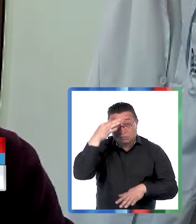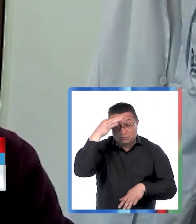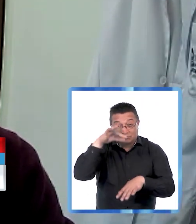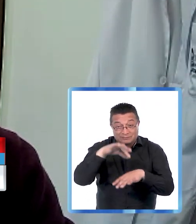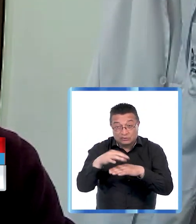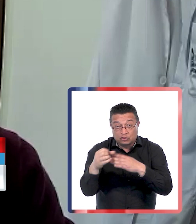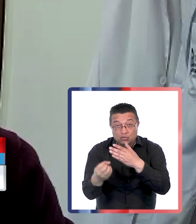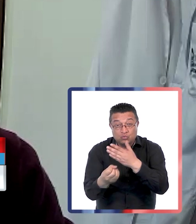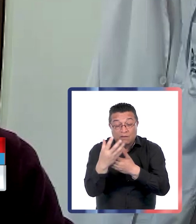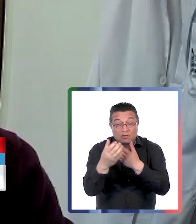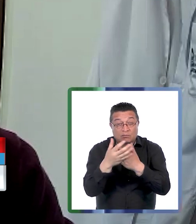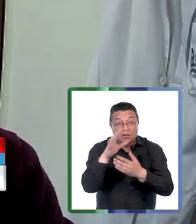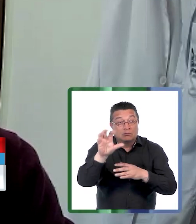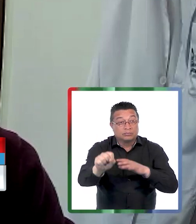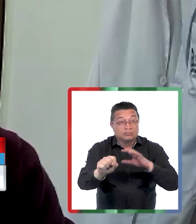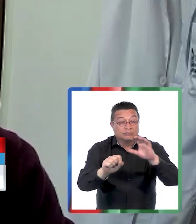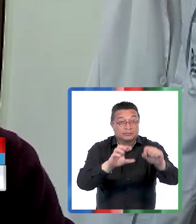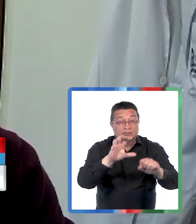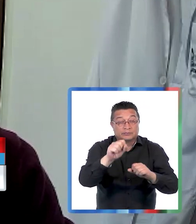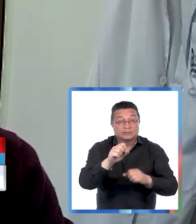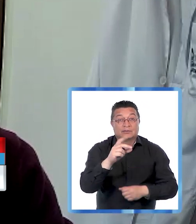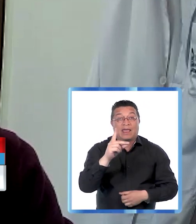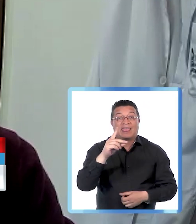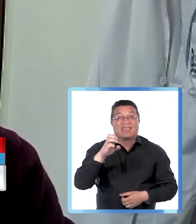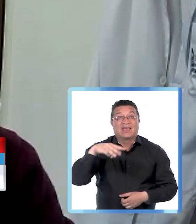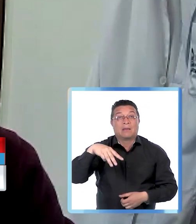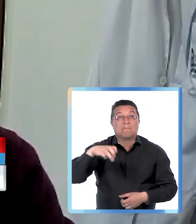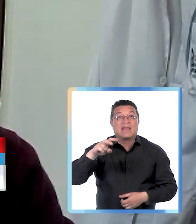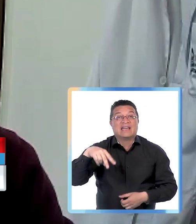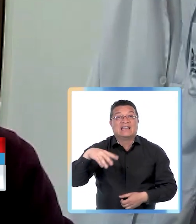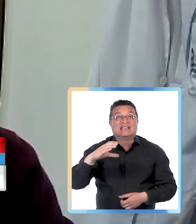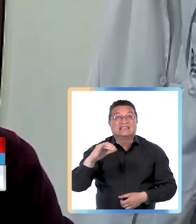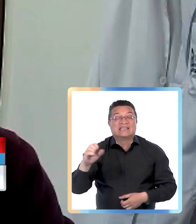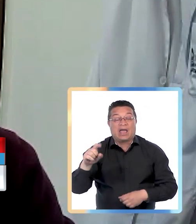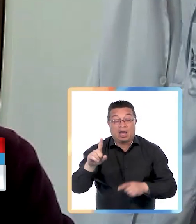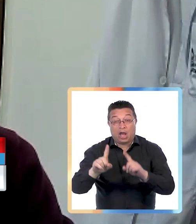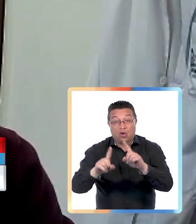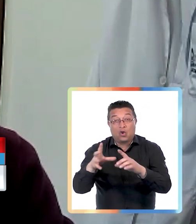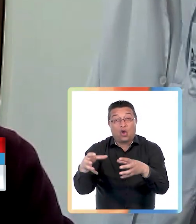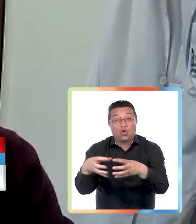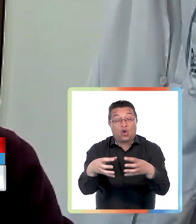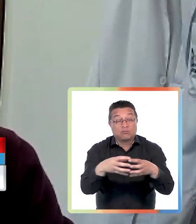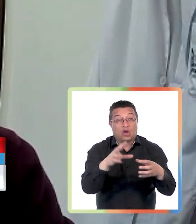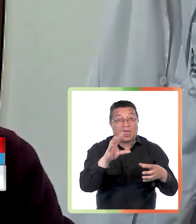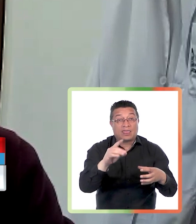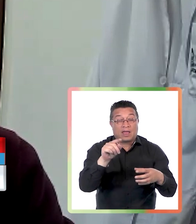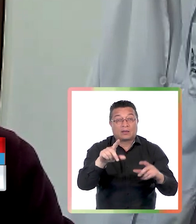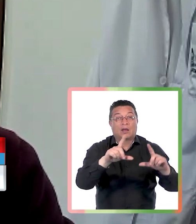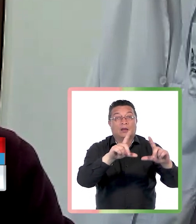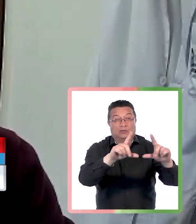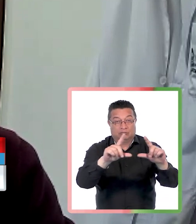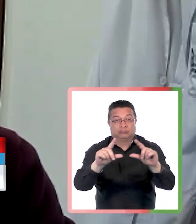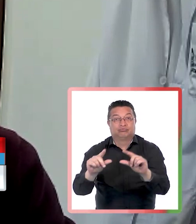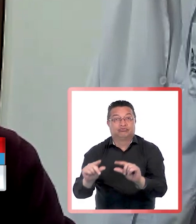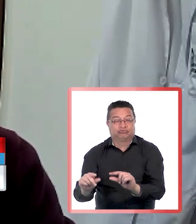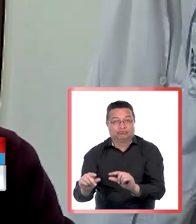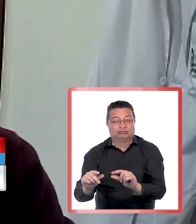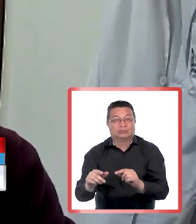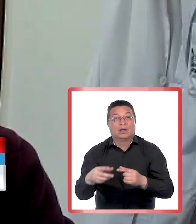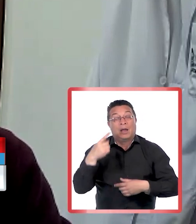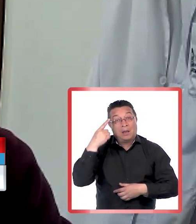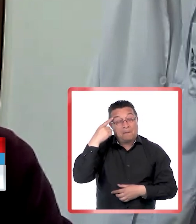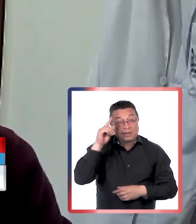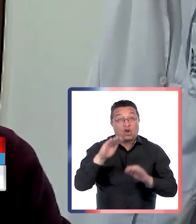de pacientes nuevos con demencia en un determinado grupo de edad está